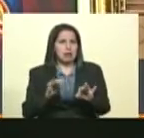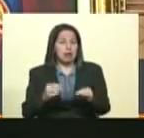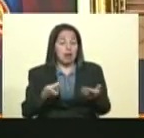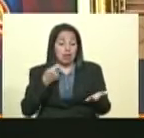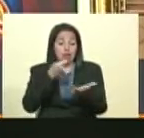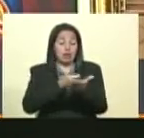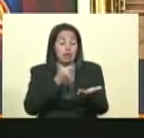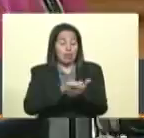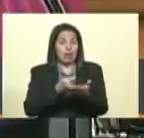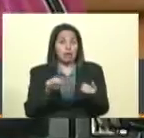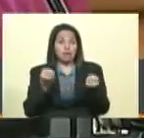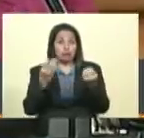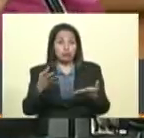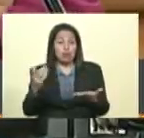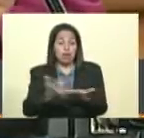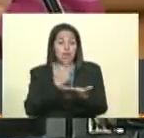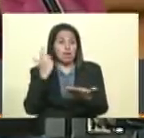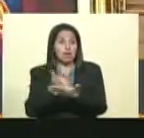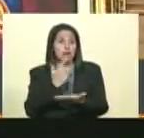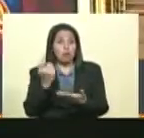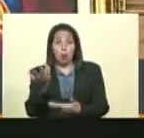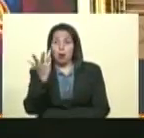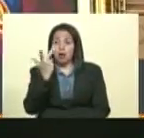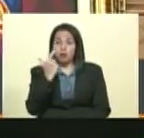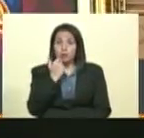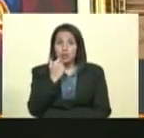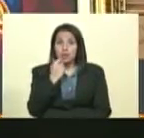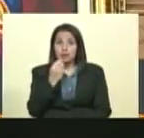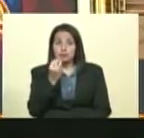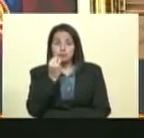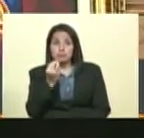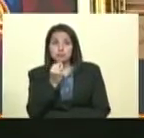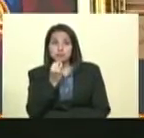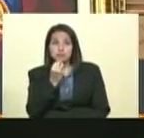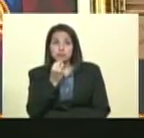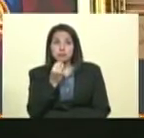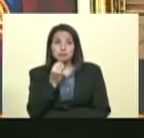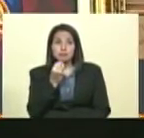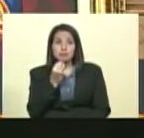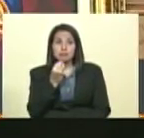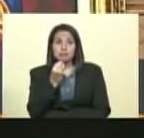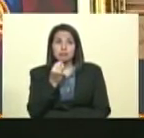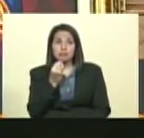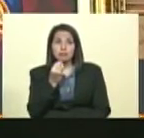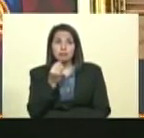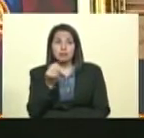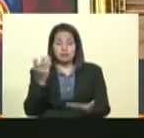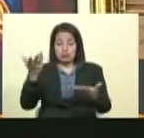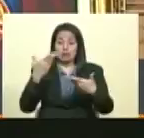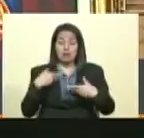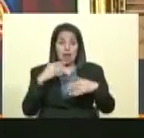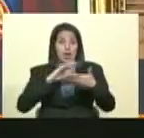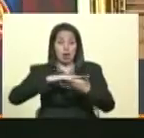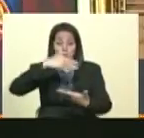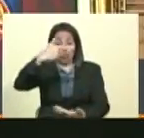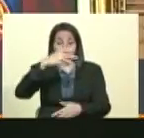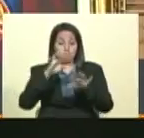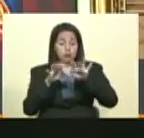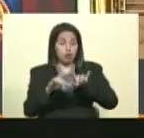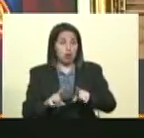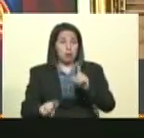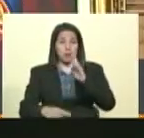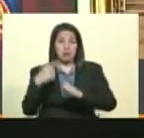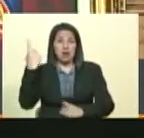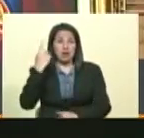libros, porque le garantizamos la papa, porque le garantizamos la computadora por primera vez en la